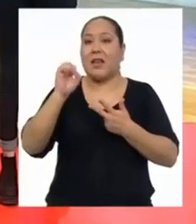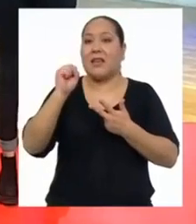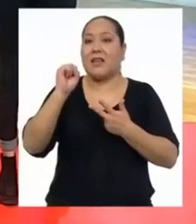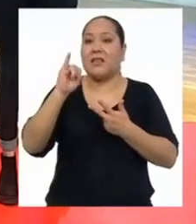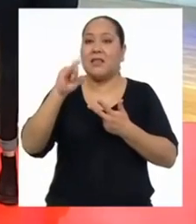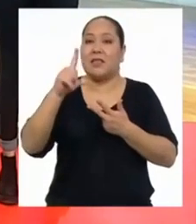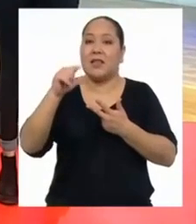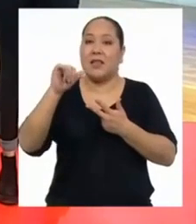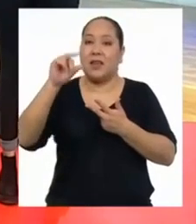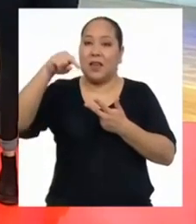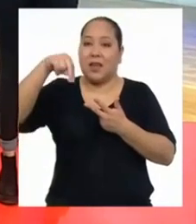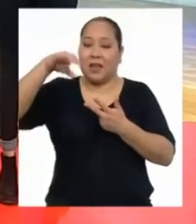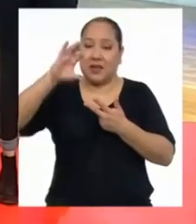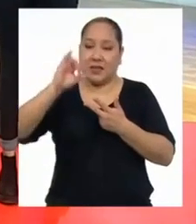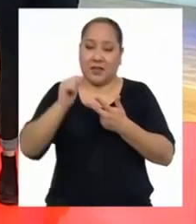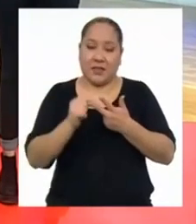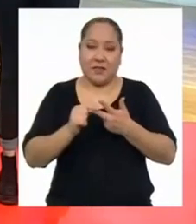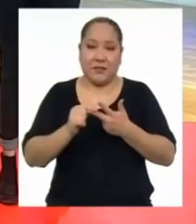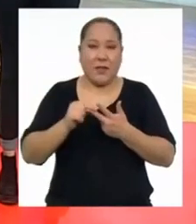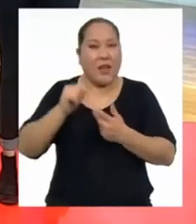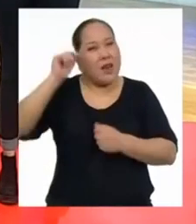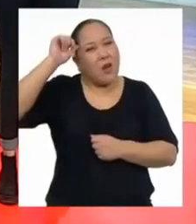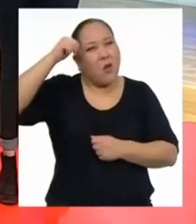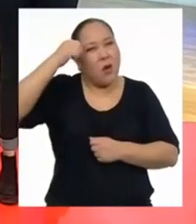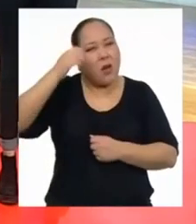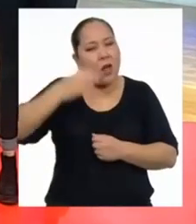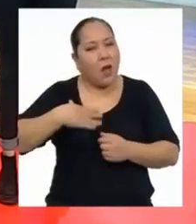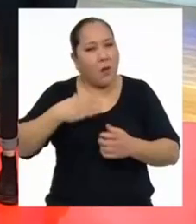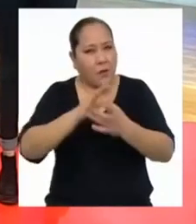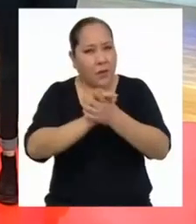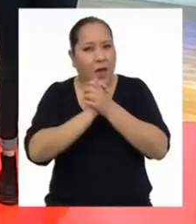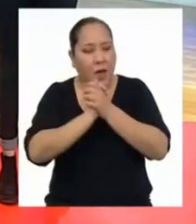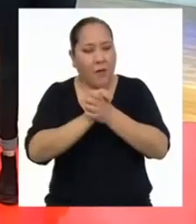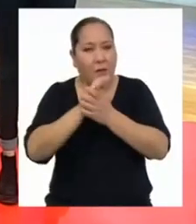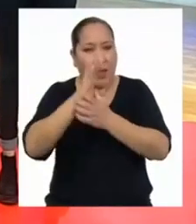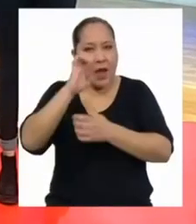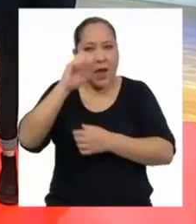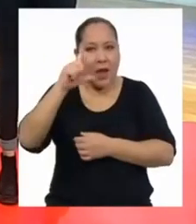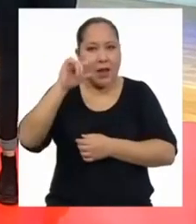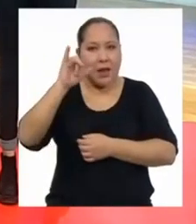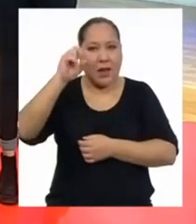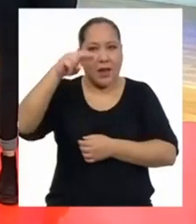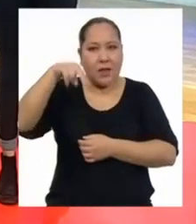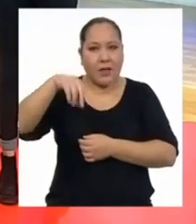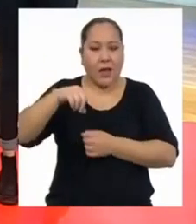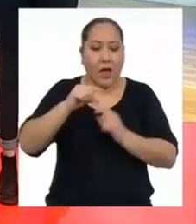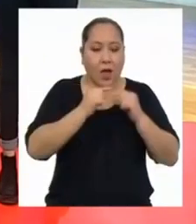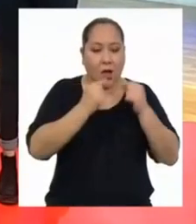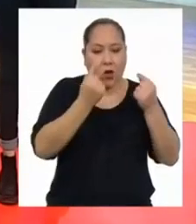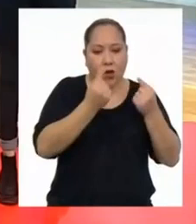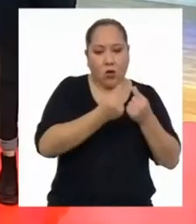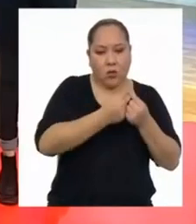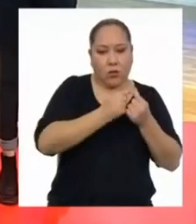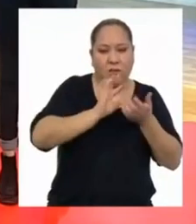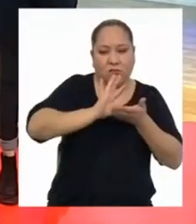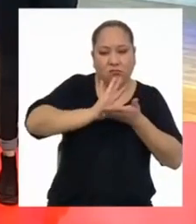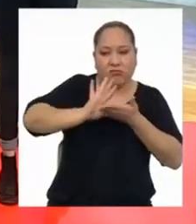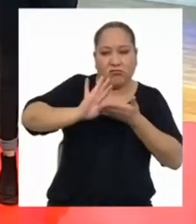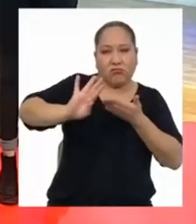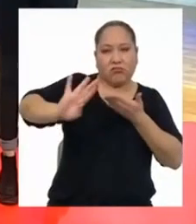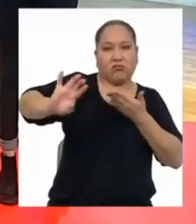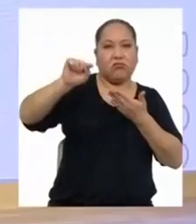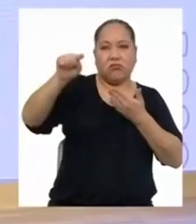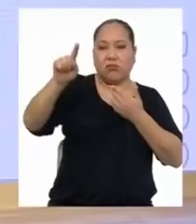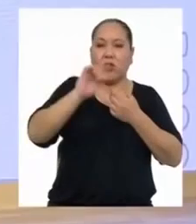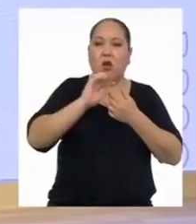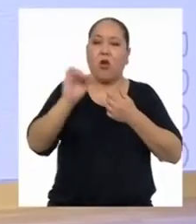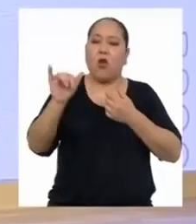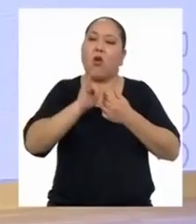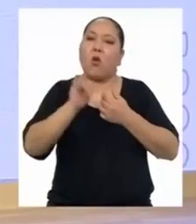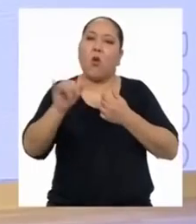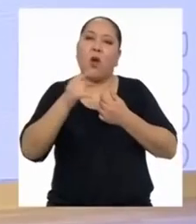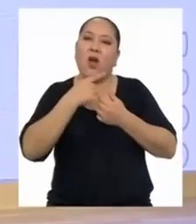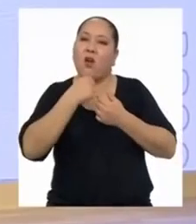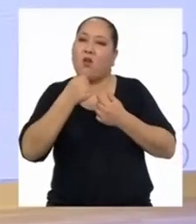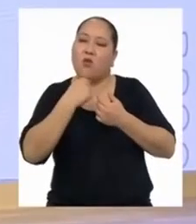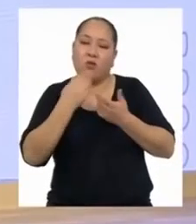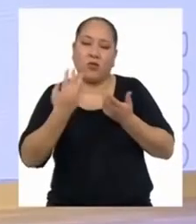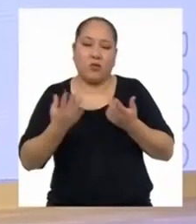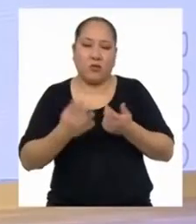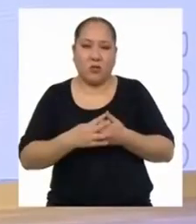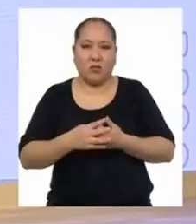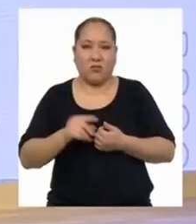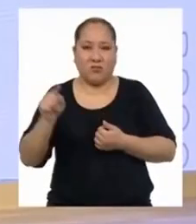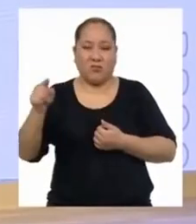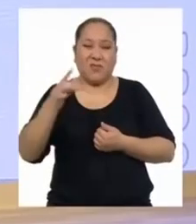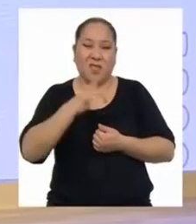colegio, un día nuestro grupo de amigas empezó a alejarse de ella porque no teníamos los mismos gustos ni preferencias. Y la hicimos